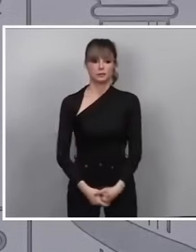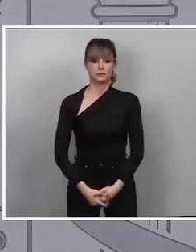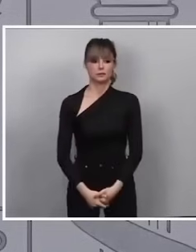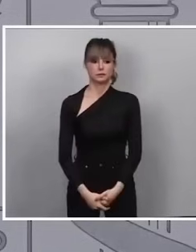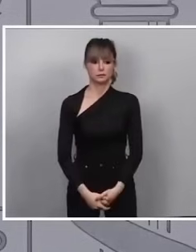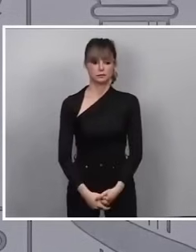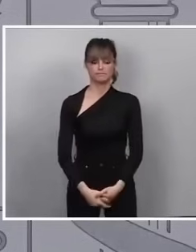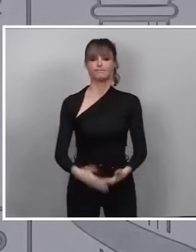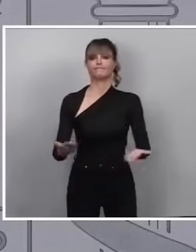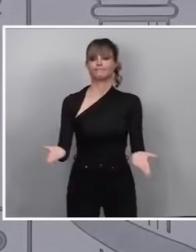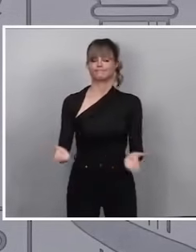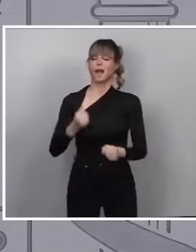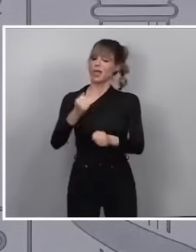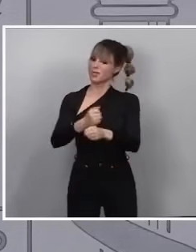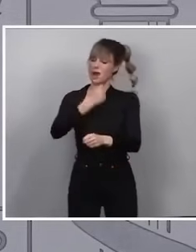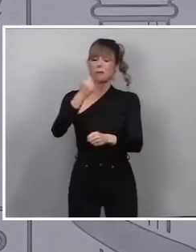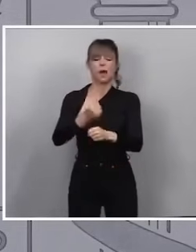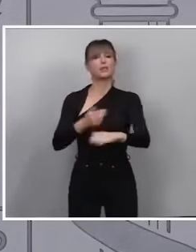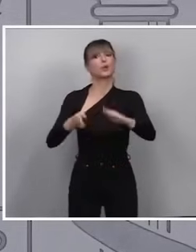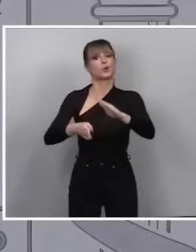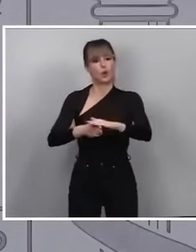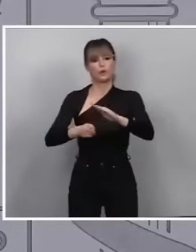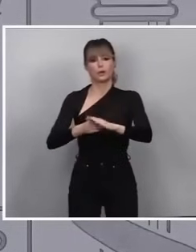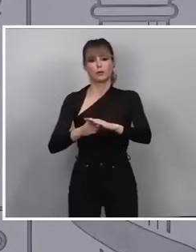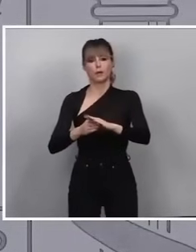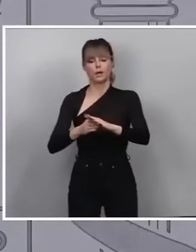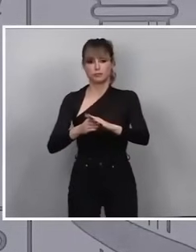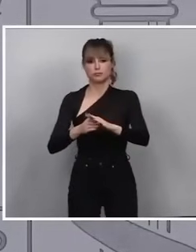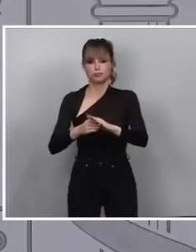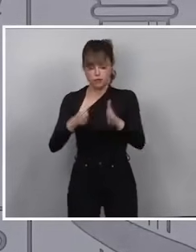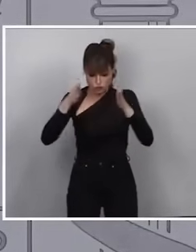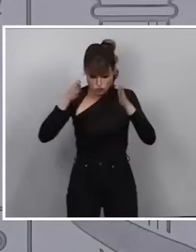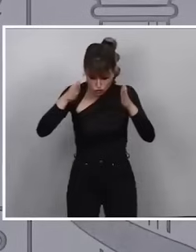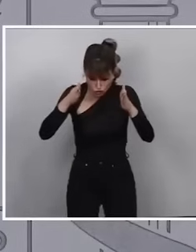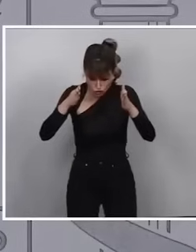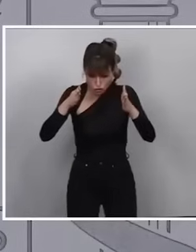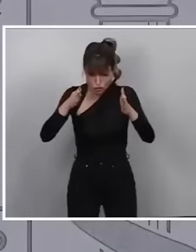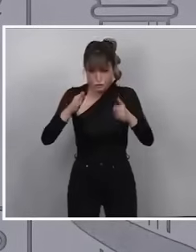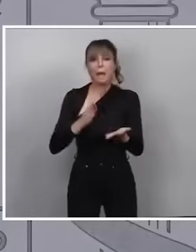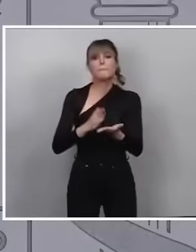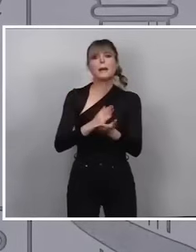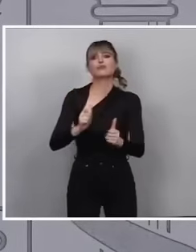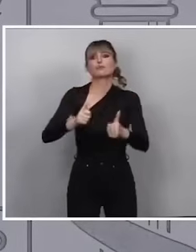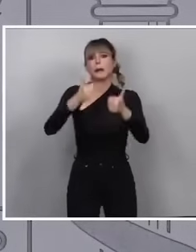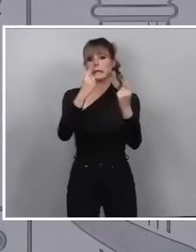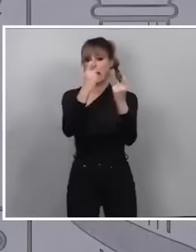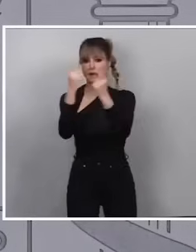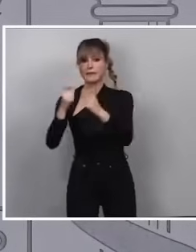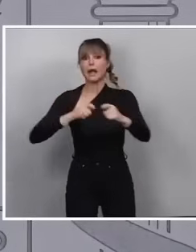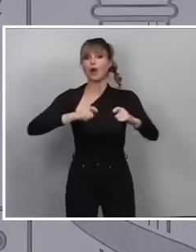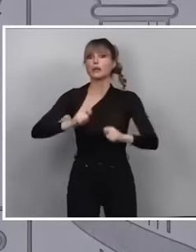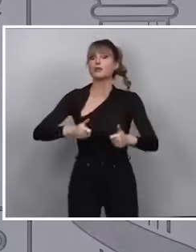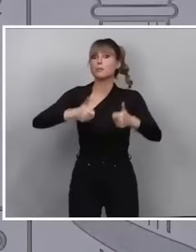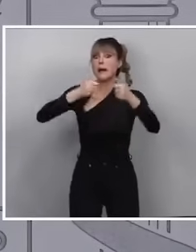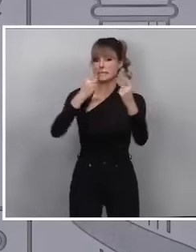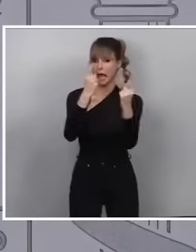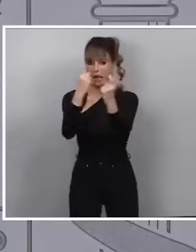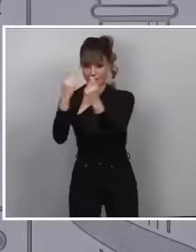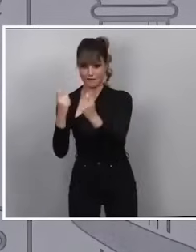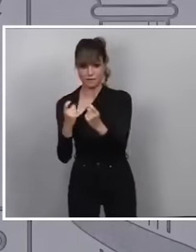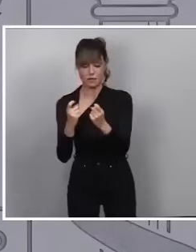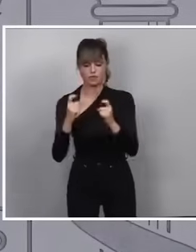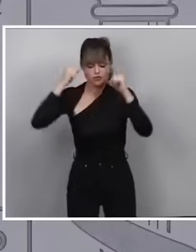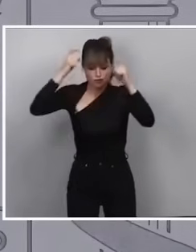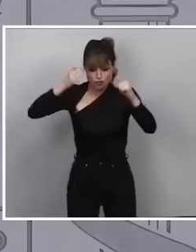severas eso tenemos que seguir trabajando sin distracciones con más medios con más coordinación y con